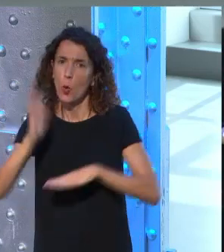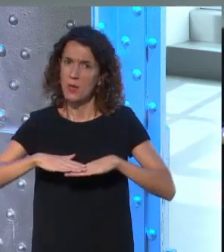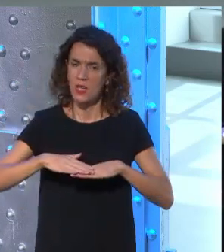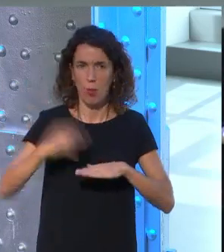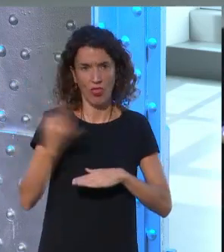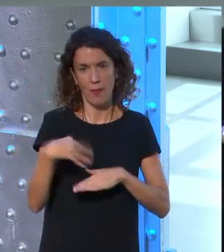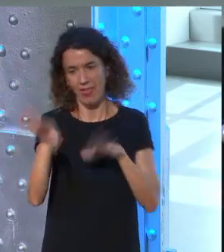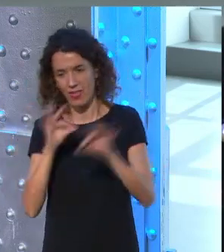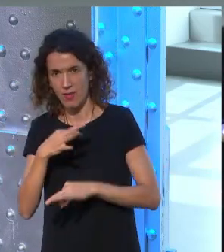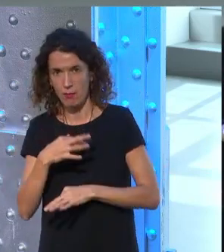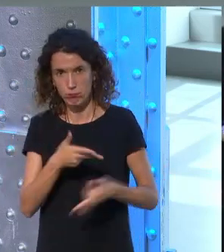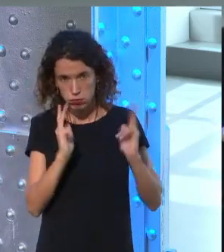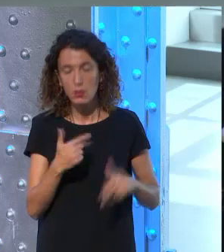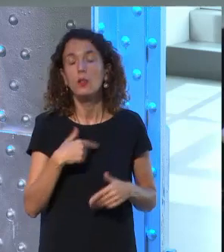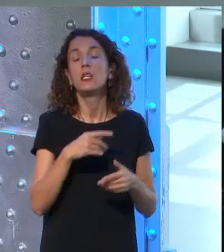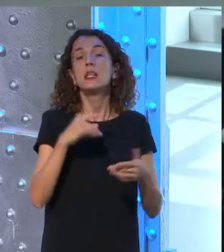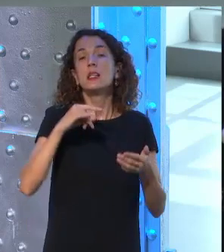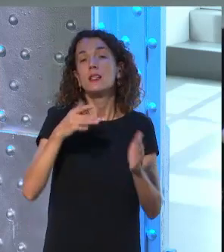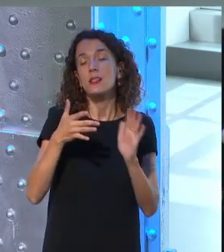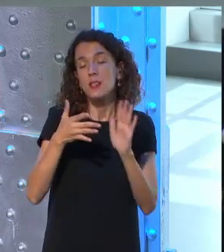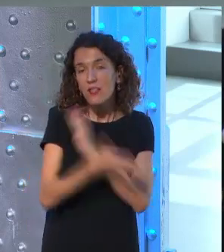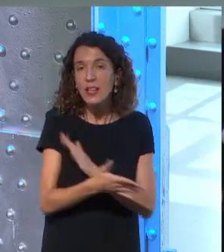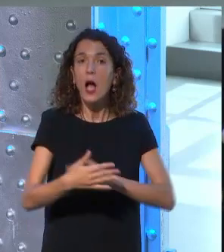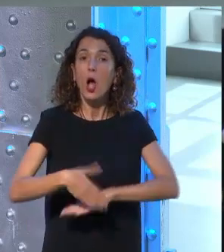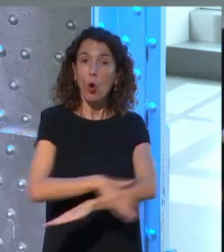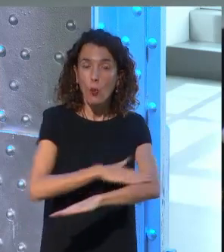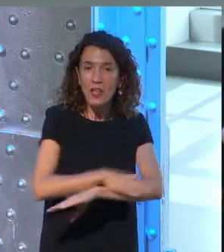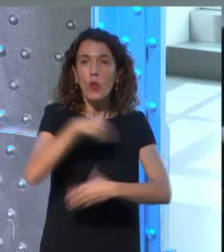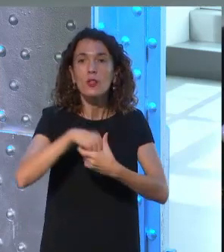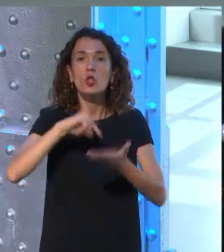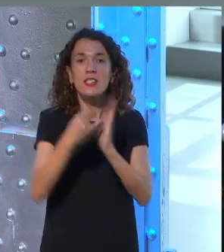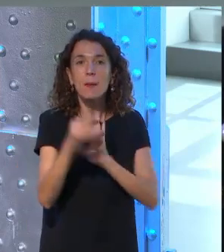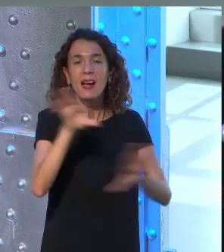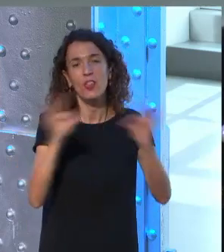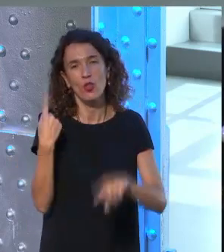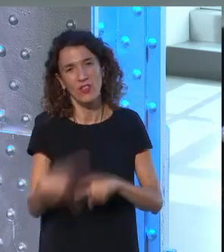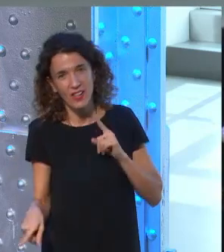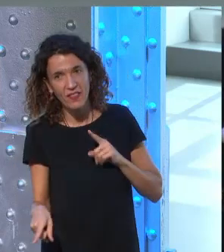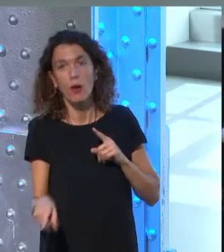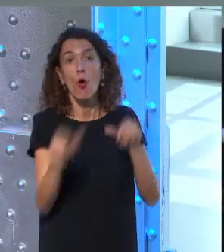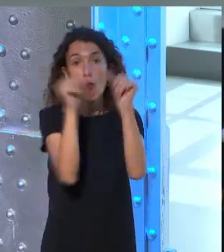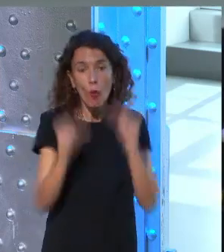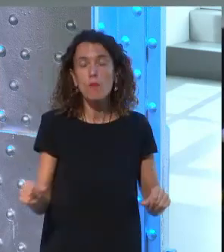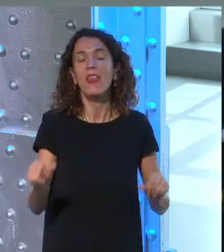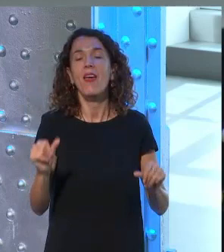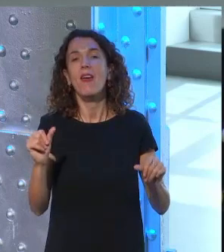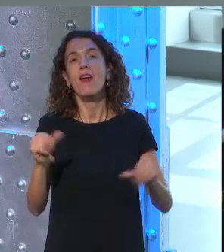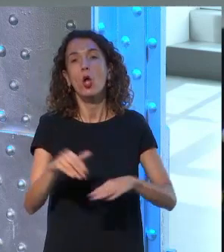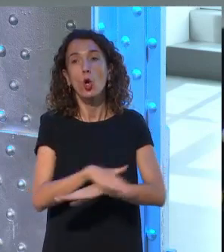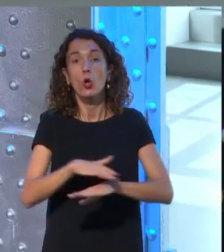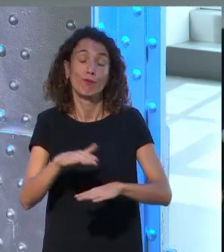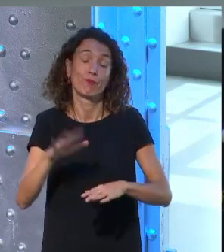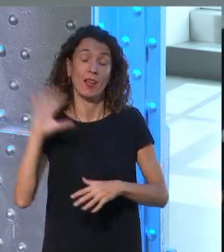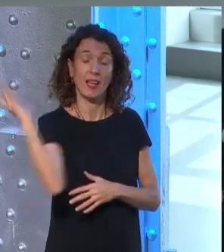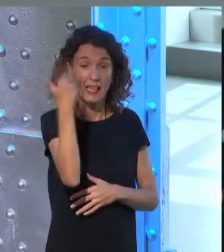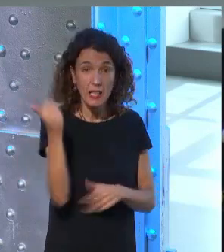quiere decir un cambio en los sistemas de gobernanza, ¿no? de la sostenibilidad, un cambio en los sistemas de gobernanza del clima. No podemos dejarlo